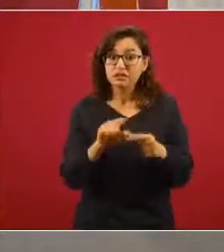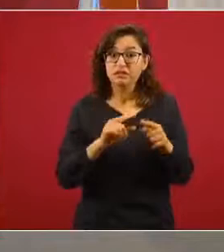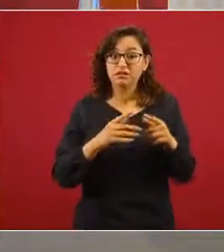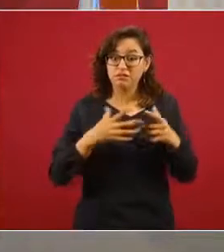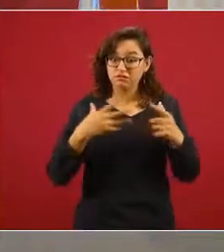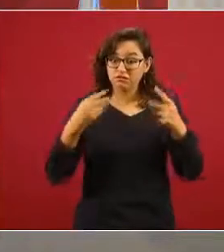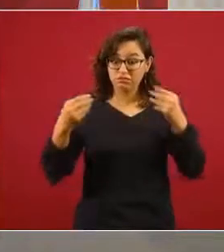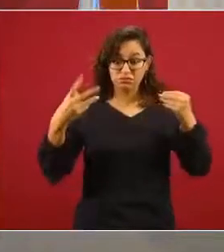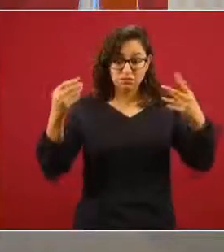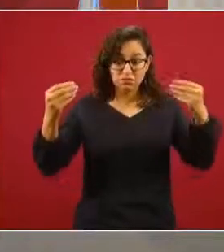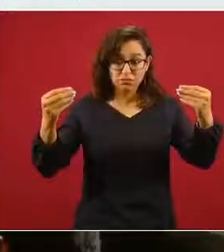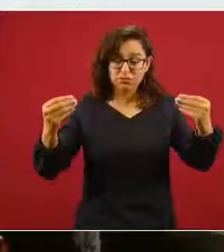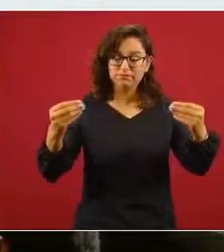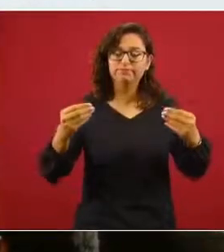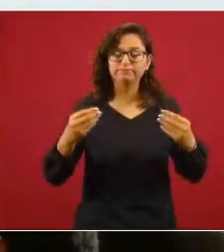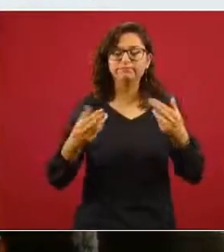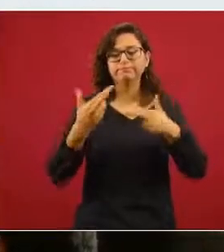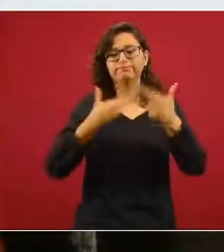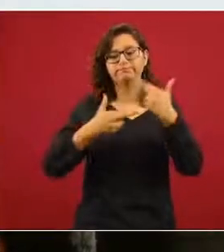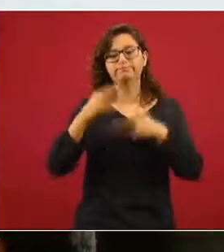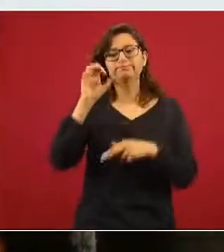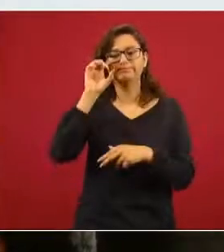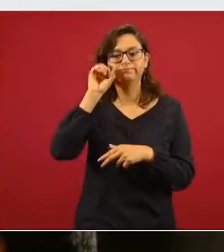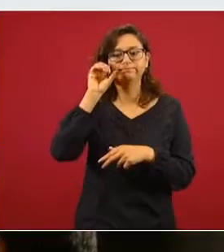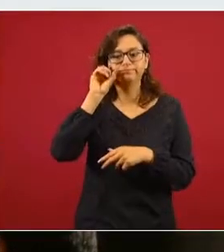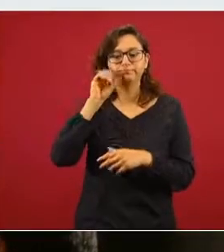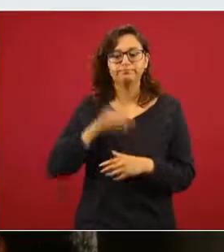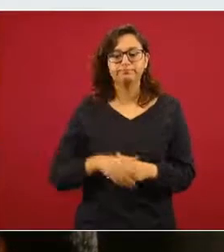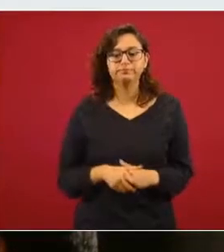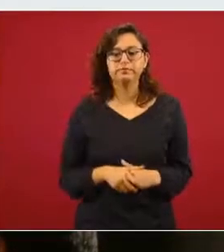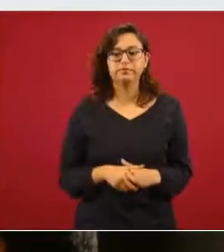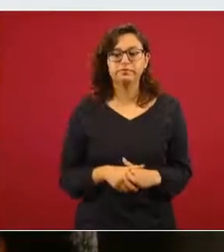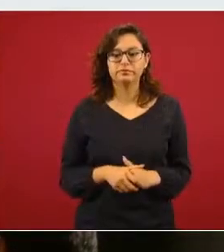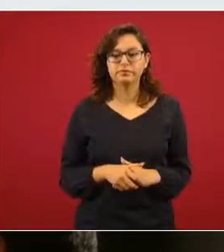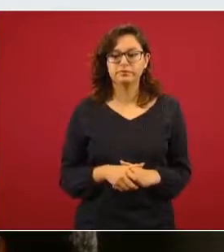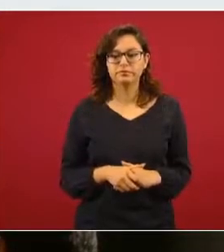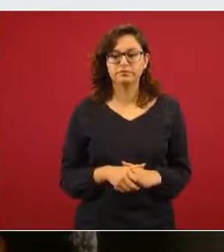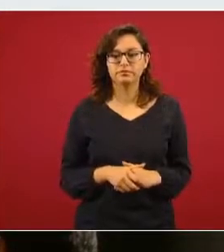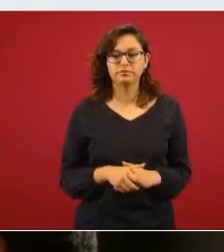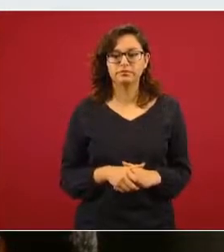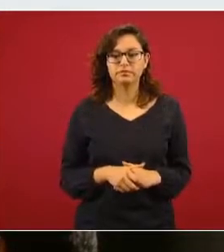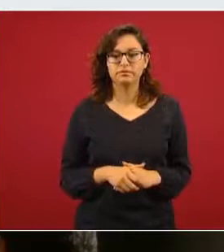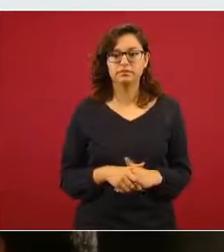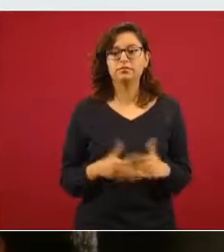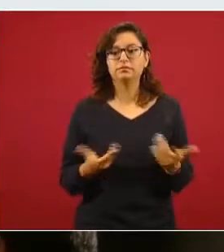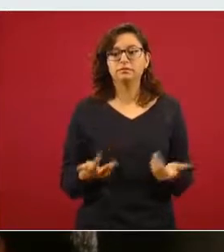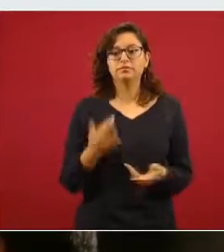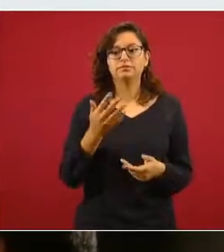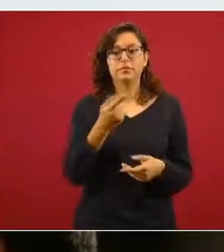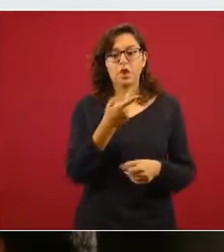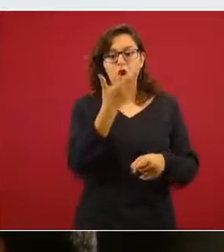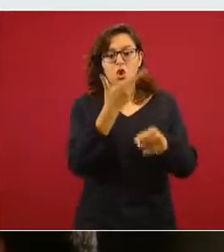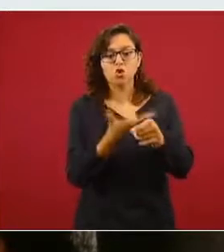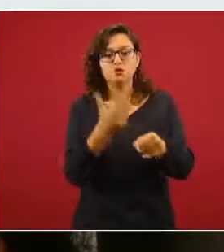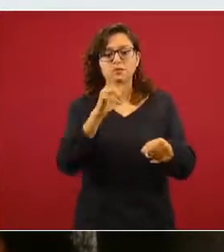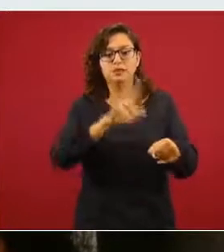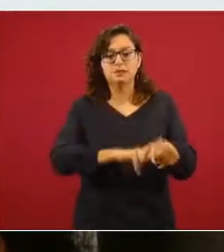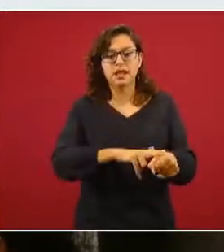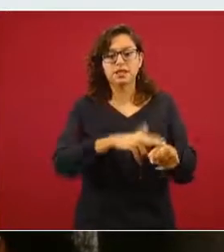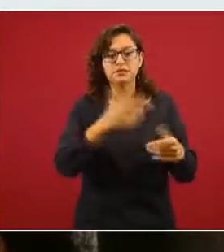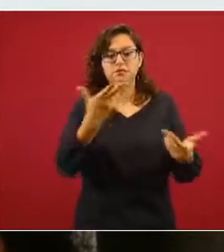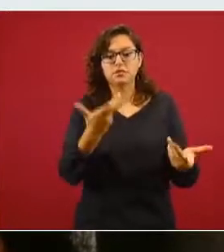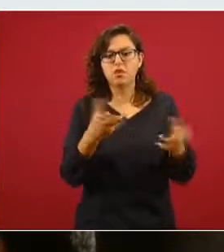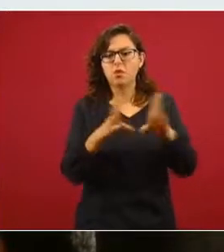transmisión continua hacia arriba. La siguiente. Y vean ustedes, en promedio, la ocupación hospitalaria de Chihuahua